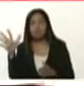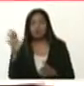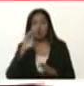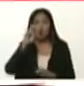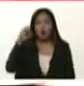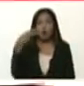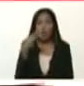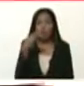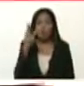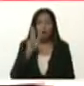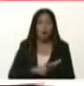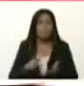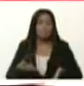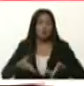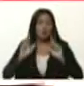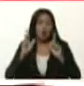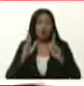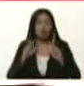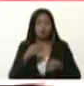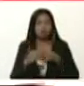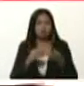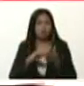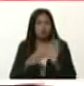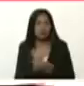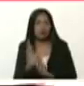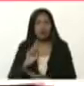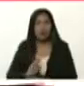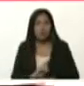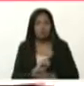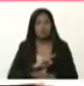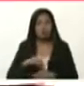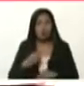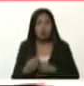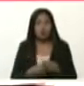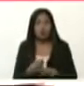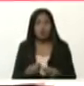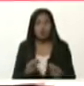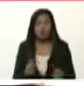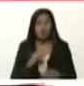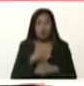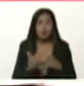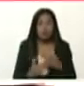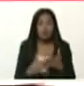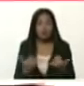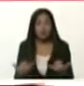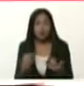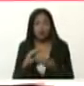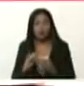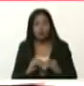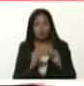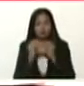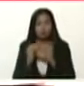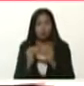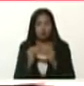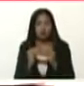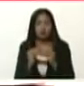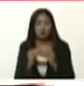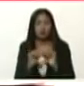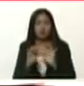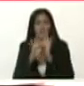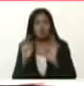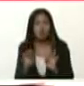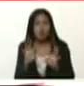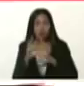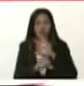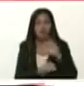73.214.285 euros. Aprobado para que inmediatamente se ejecute en el plan de reparación, de arreglo, de